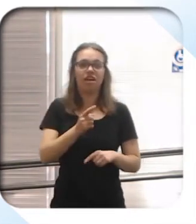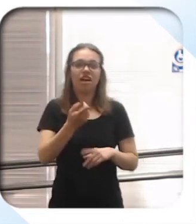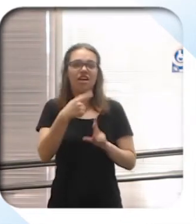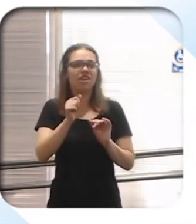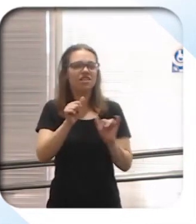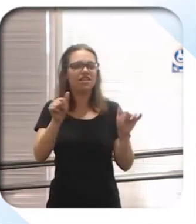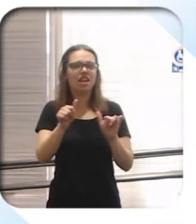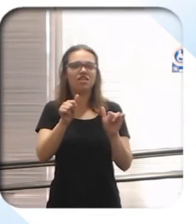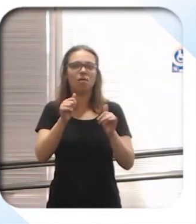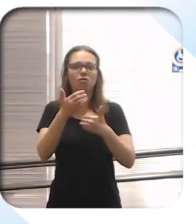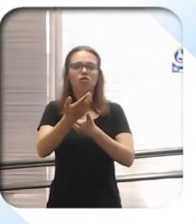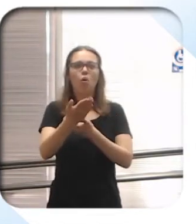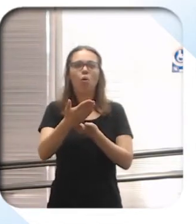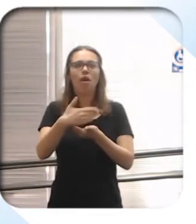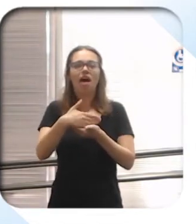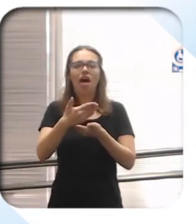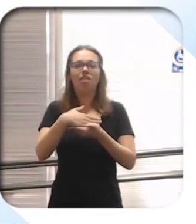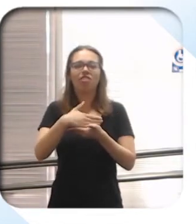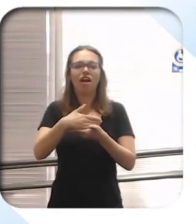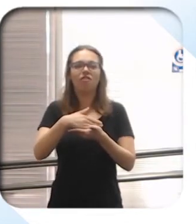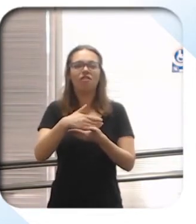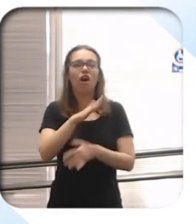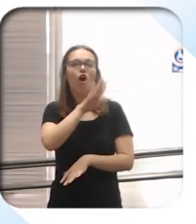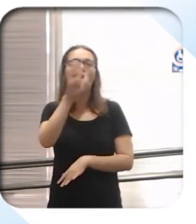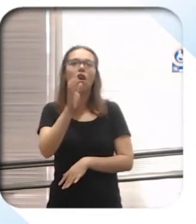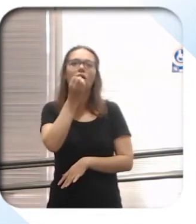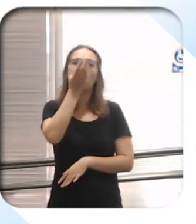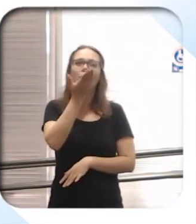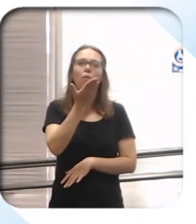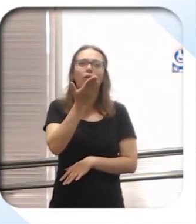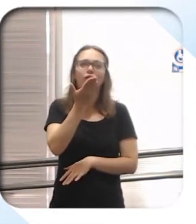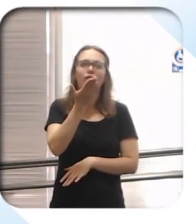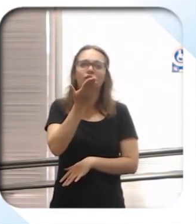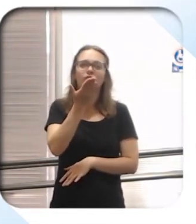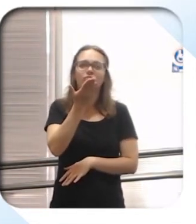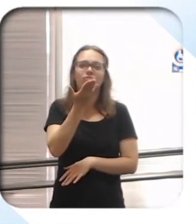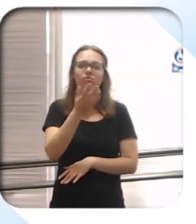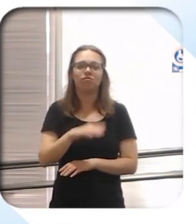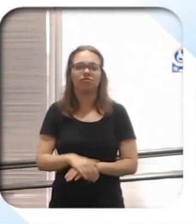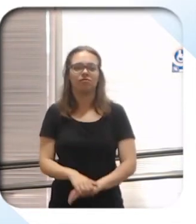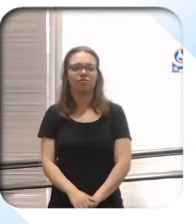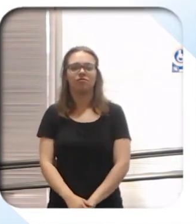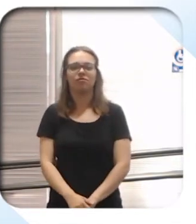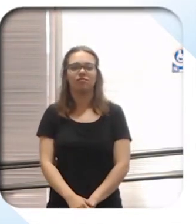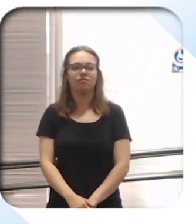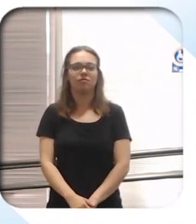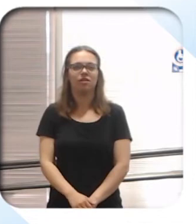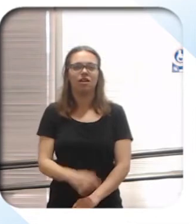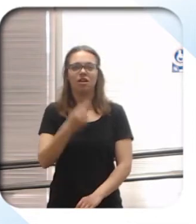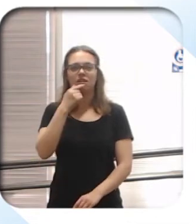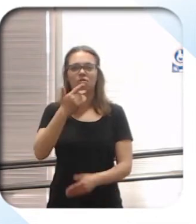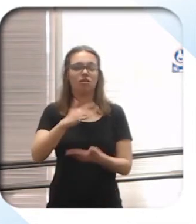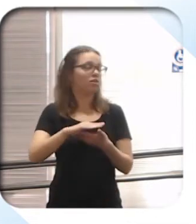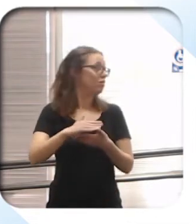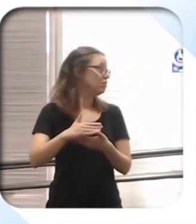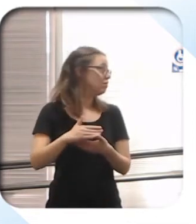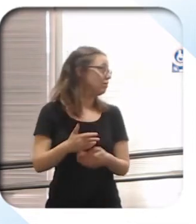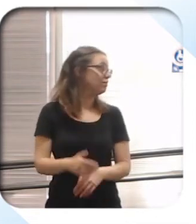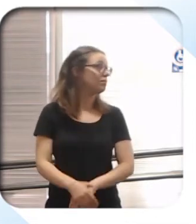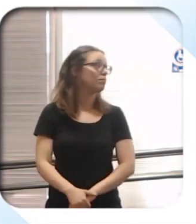una tablet que diga, hola, ¿cómo están? Y lo hago así porque eso hacía la tablet, ¿no?